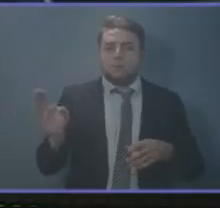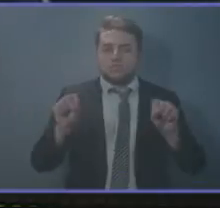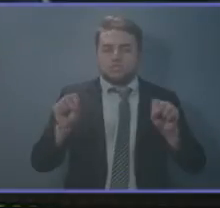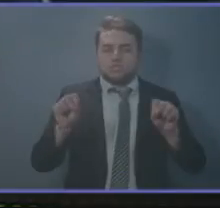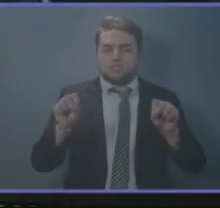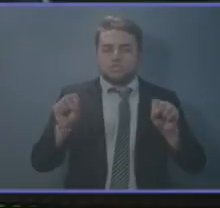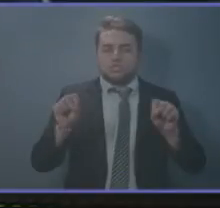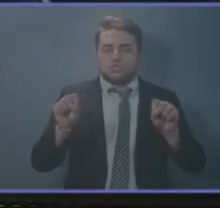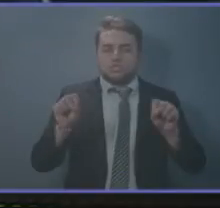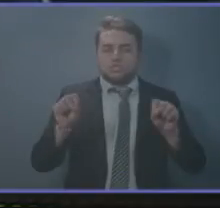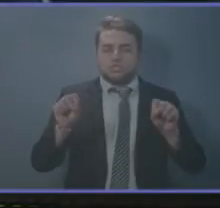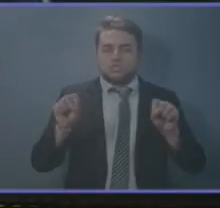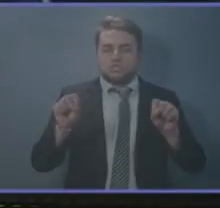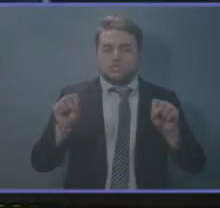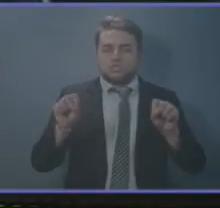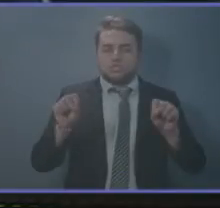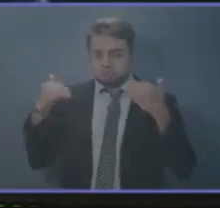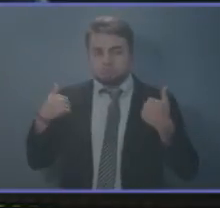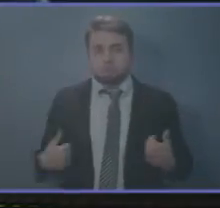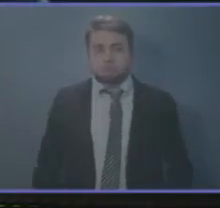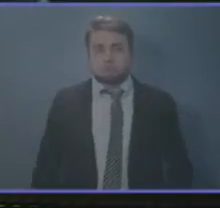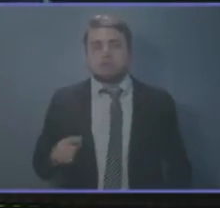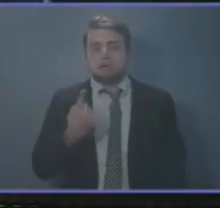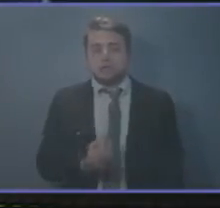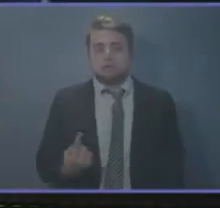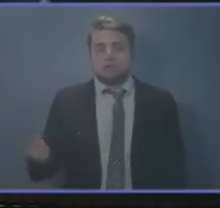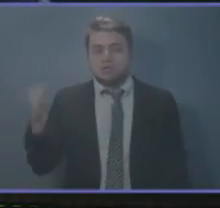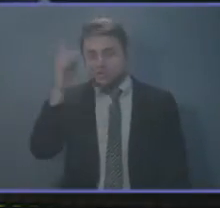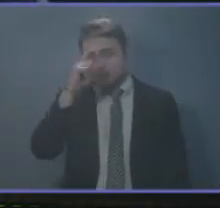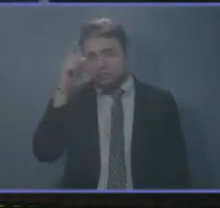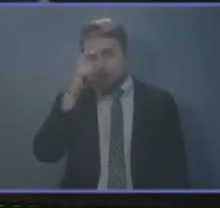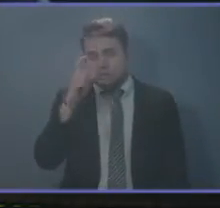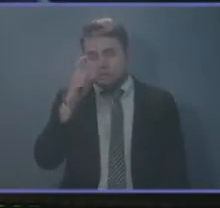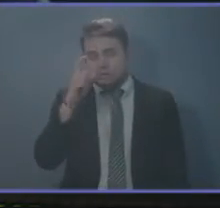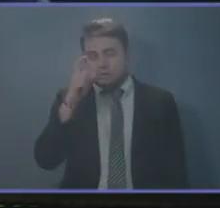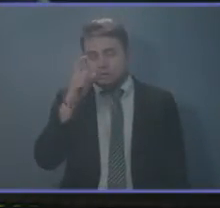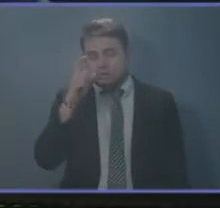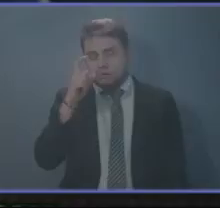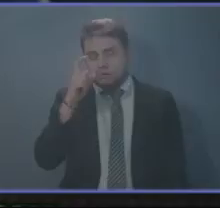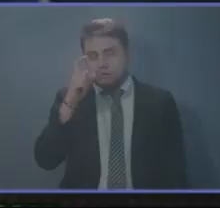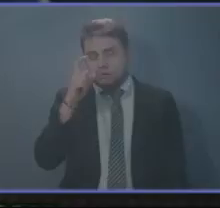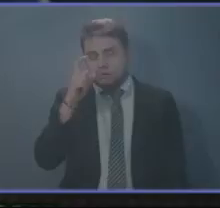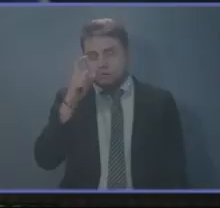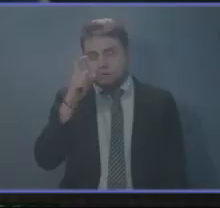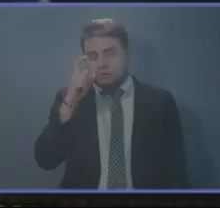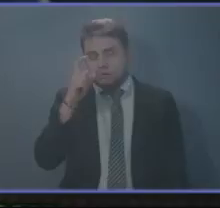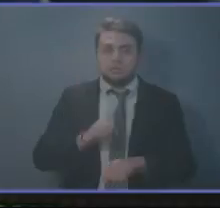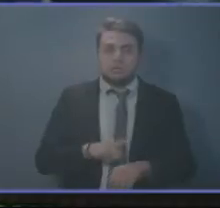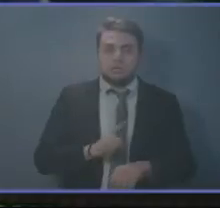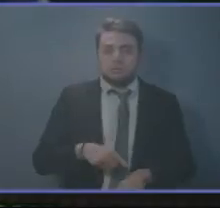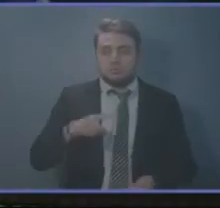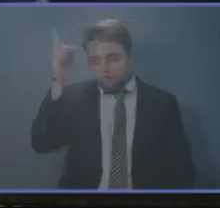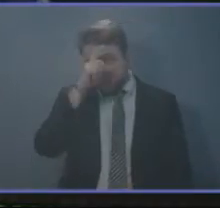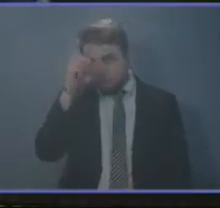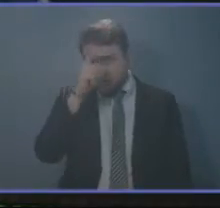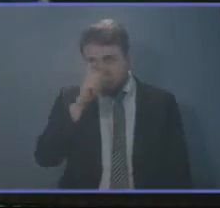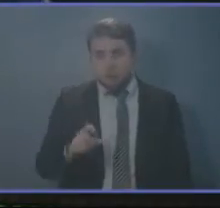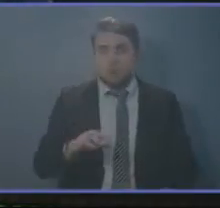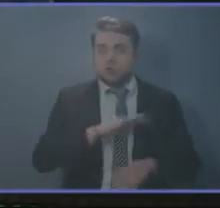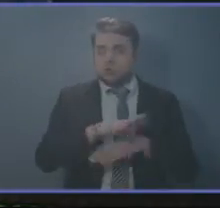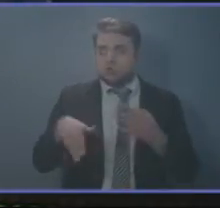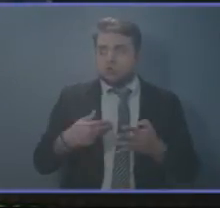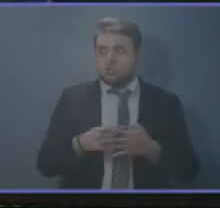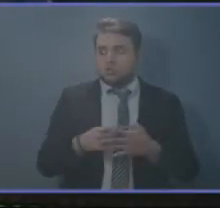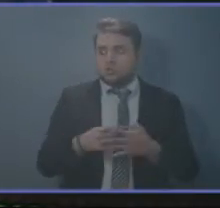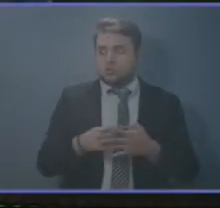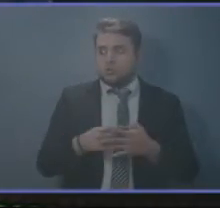repito, garantizándole sus derechos laborales, que se respeten las jornadas laborales, que les paguen todas las prestaciones de